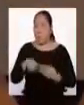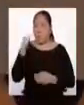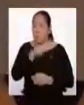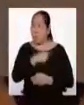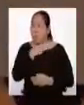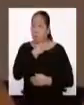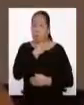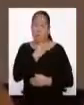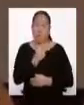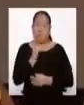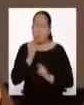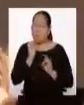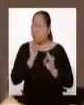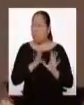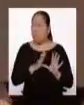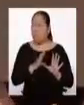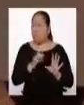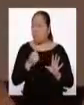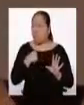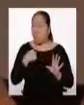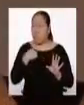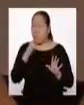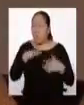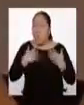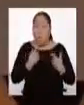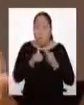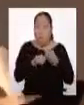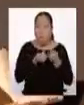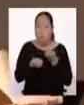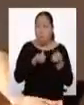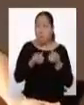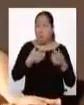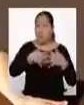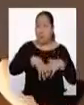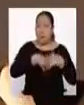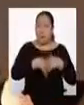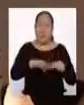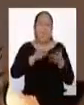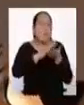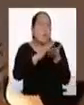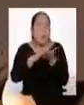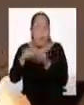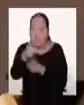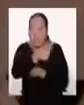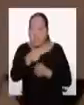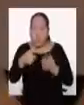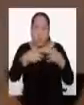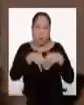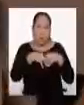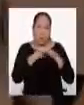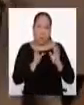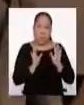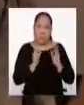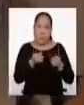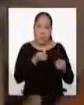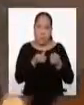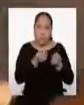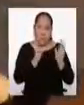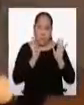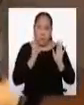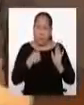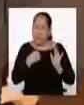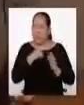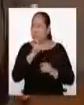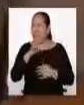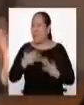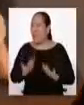mí. Creo que yo no soy bueno para la administración de empresas, con todo el perdón de los administradores que están aquí presentes.